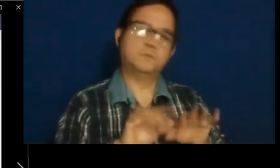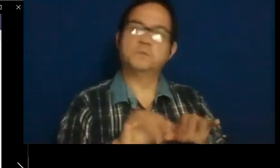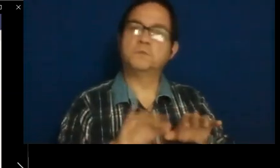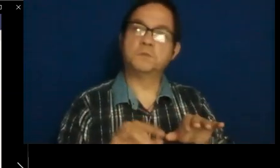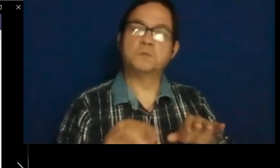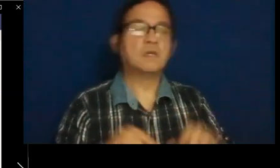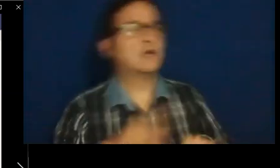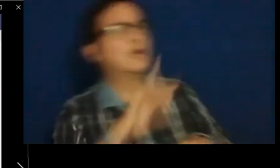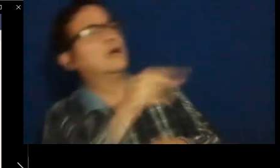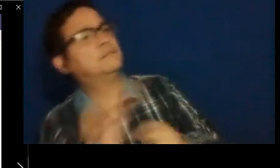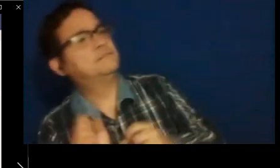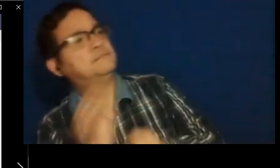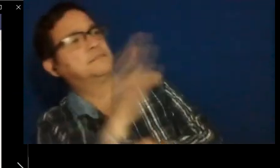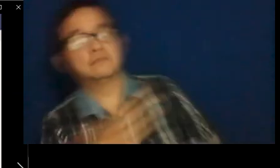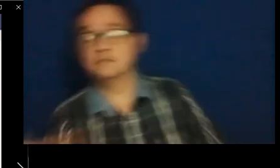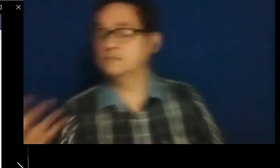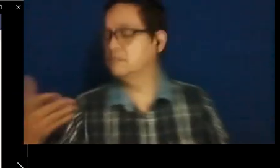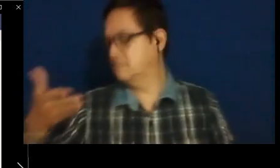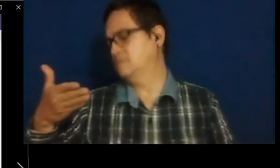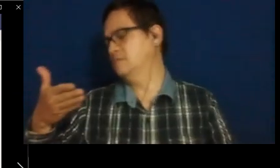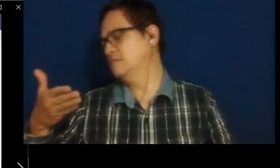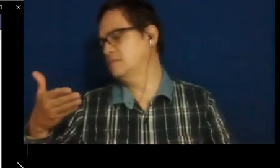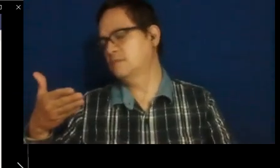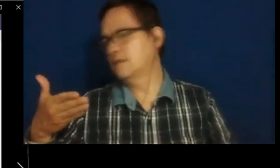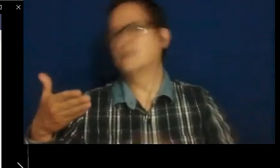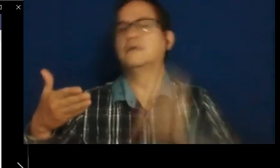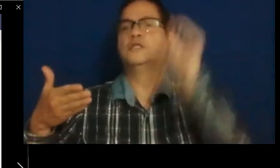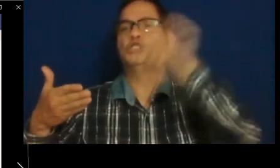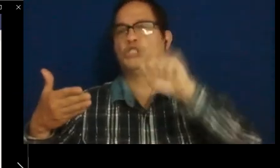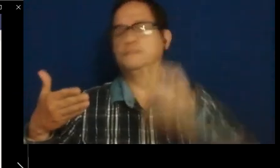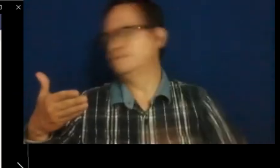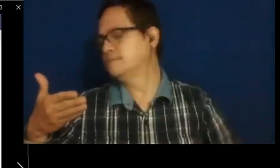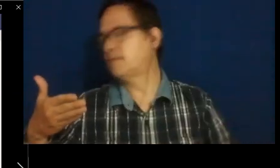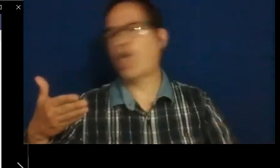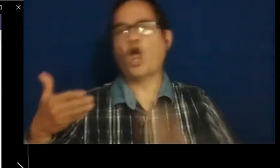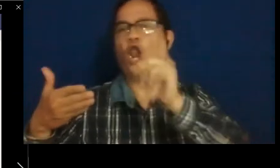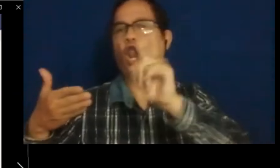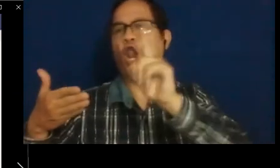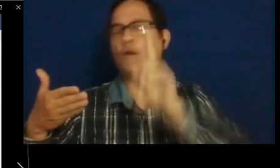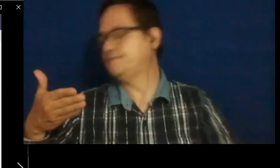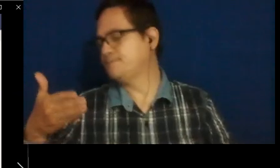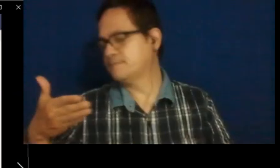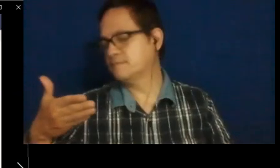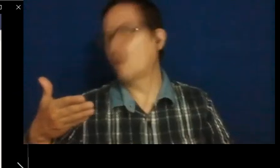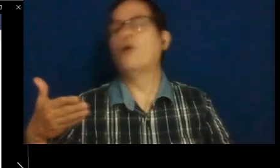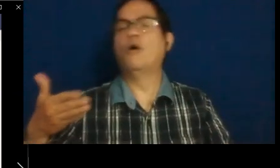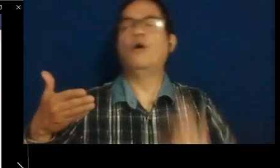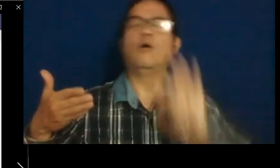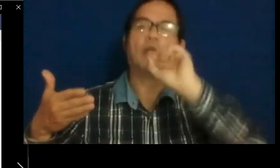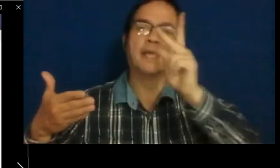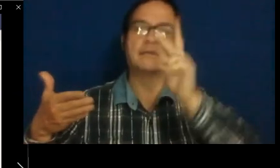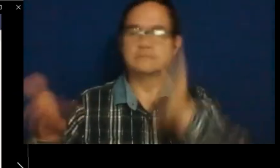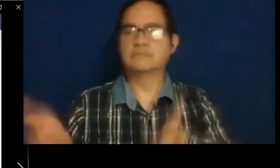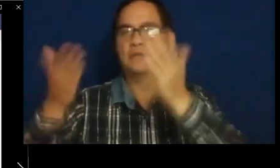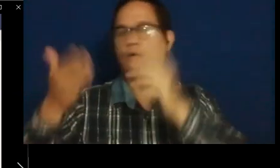profe, mire, esta gráfica así como me dio, está bien, me mandas la imagen y te voy a responder aquí por el mismo chat del Teams, te voy a decir, sí, listo, dale, no hay problema,